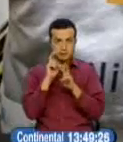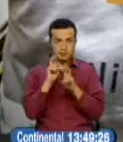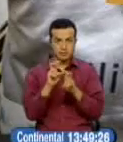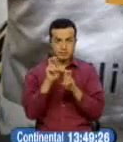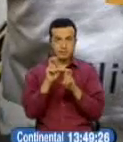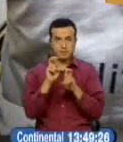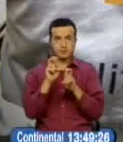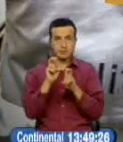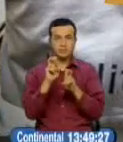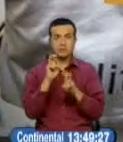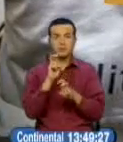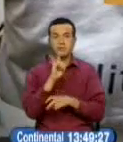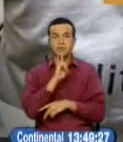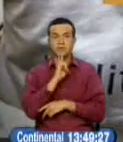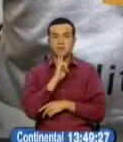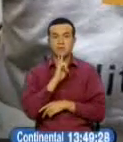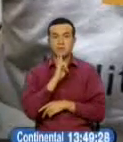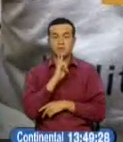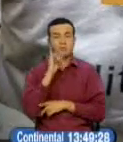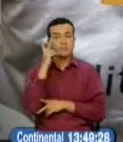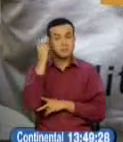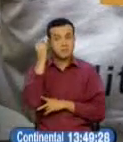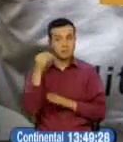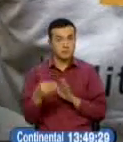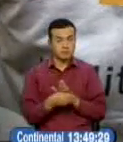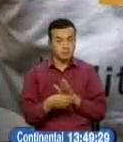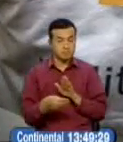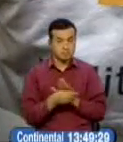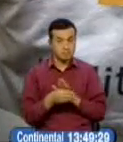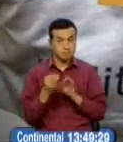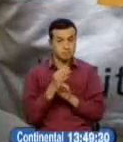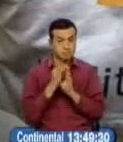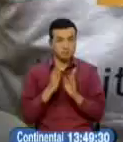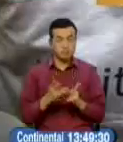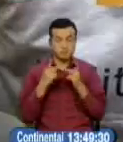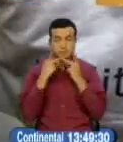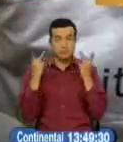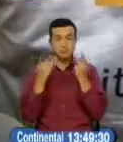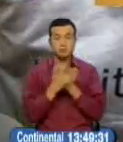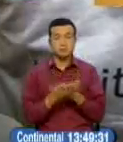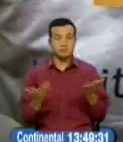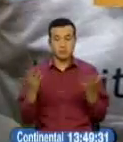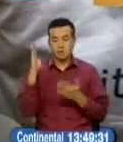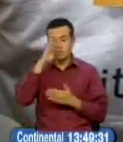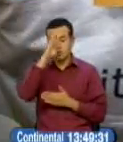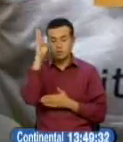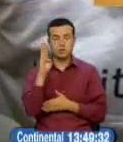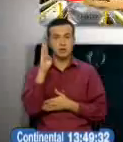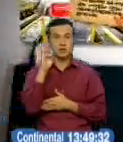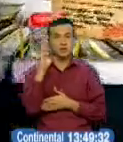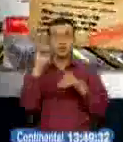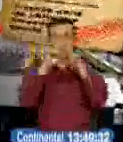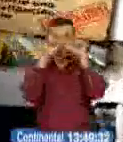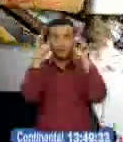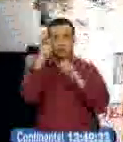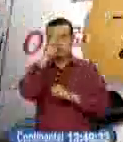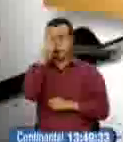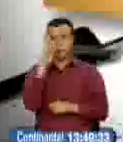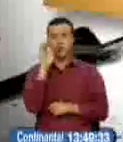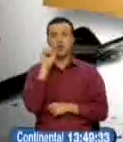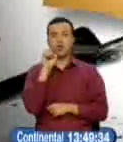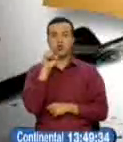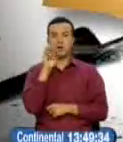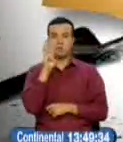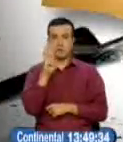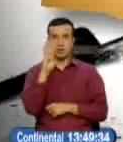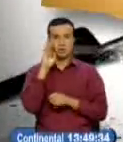Estados Unidos realiza sobre el pago de presuntos sobornos a funcionarios públicos por parte de la brasilera Odebrecht. Dentro de su trabajo,